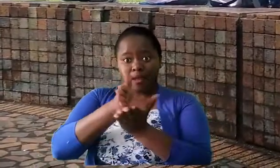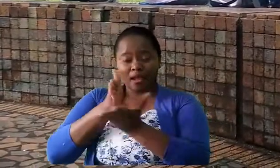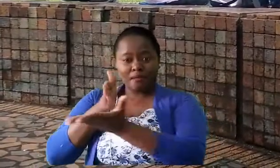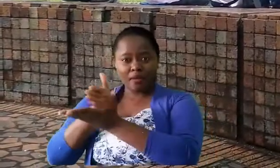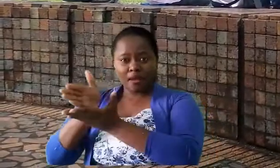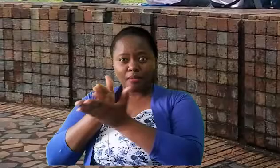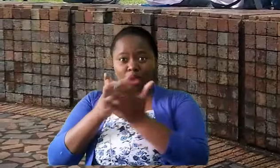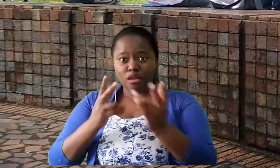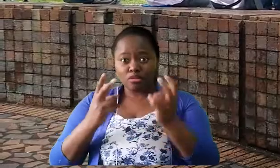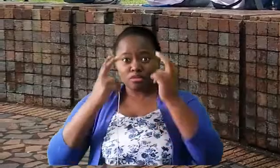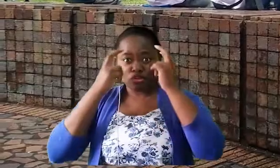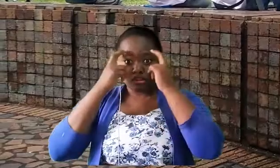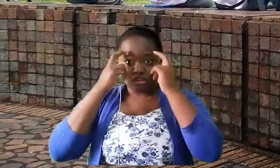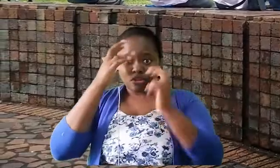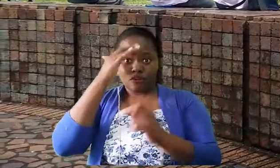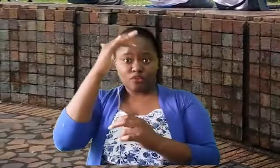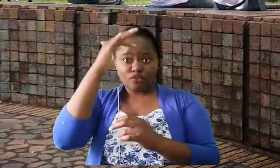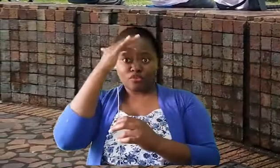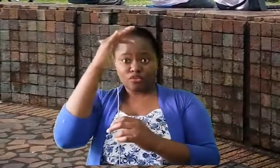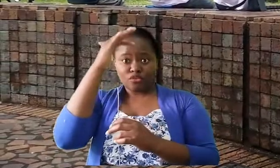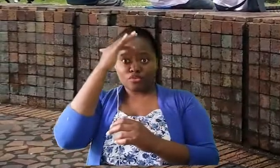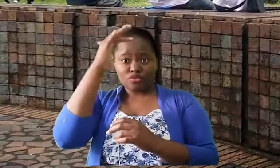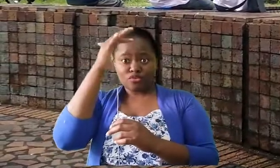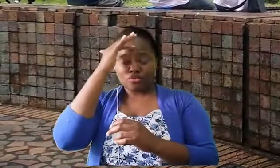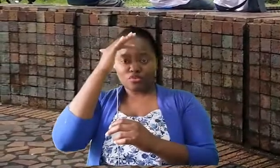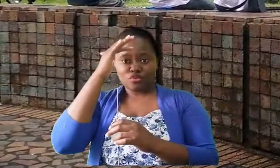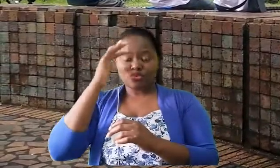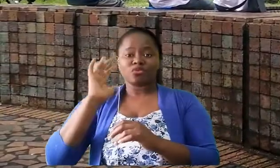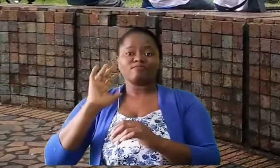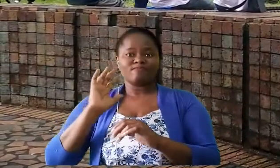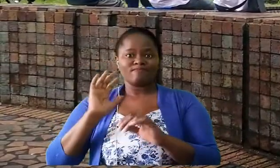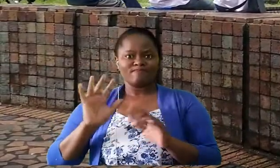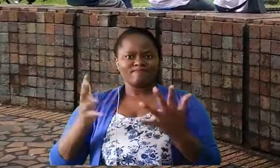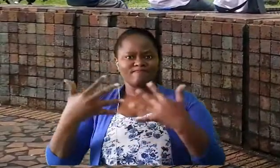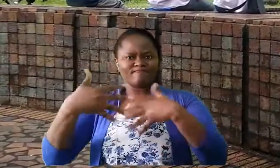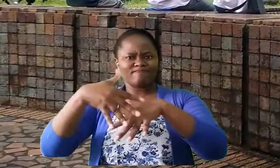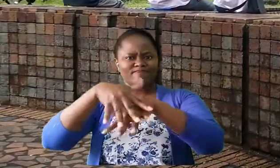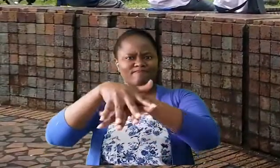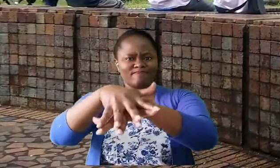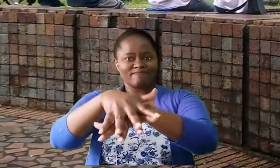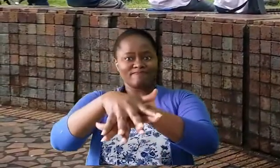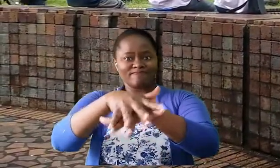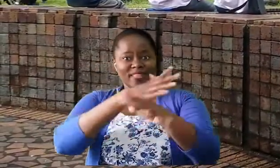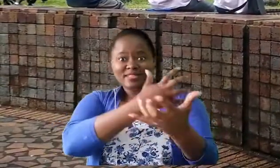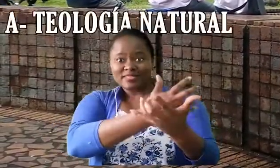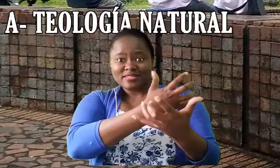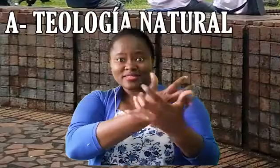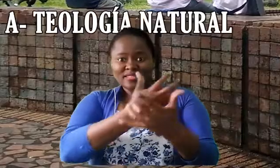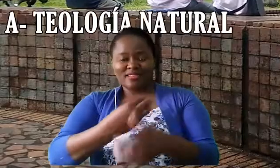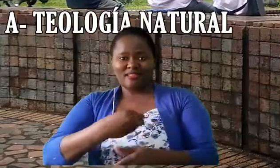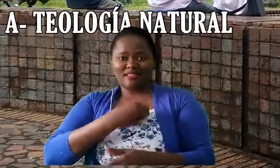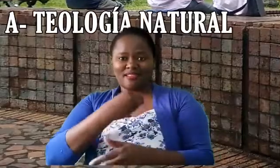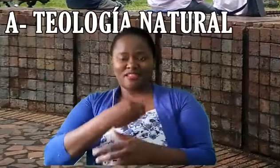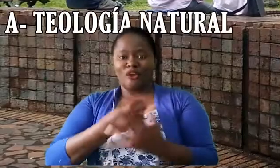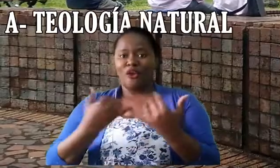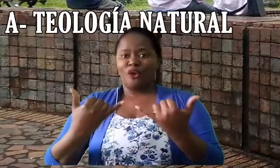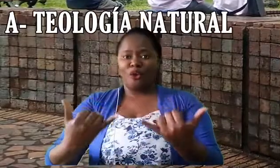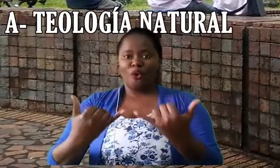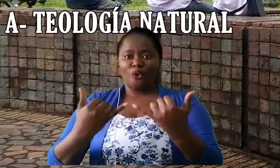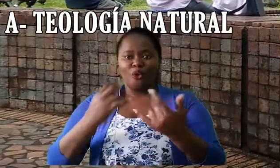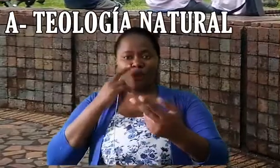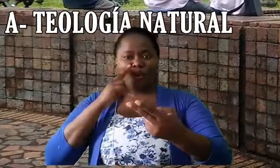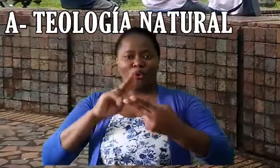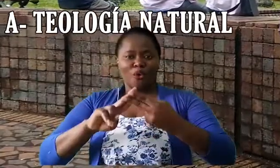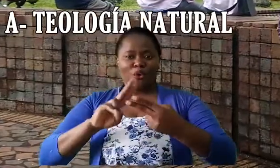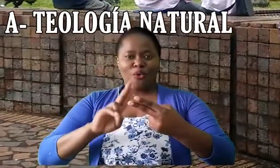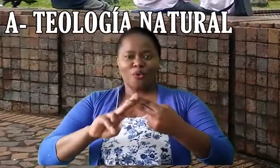argumentan sobre esta integración entre ciencia y religión, la vamos a conocer por un lado como la teología